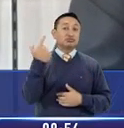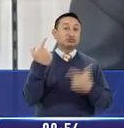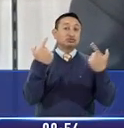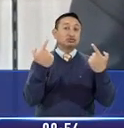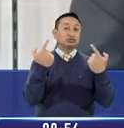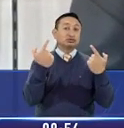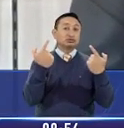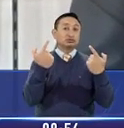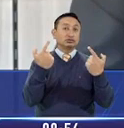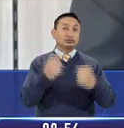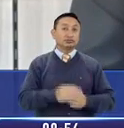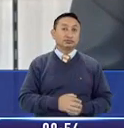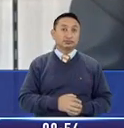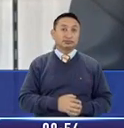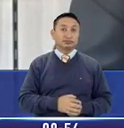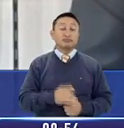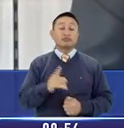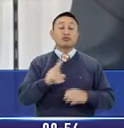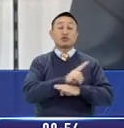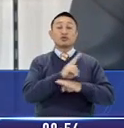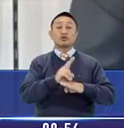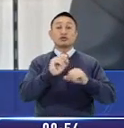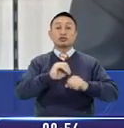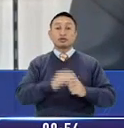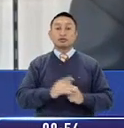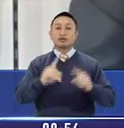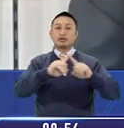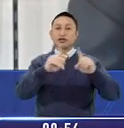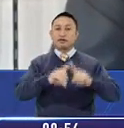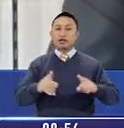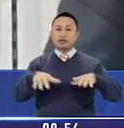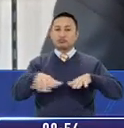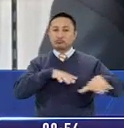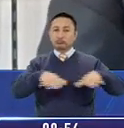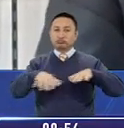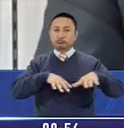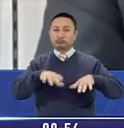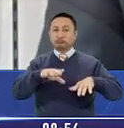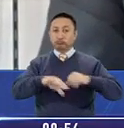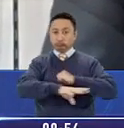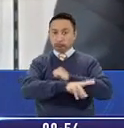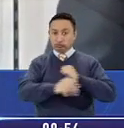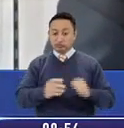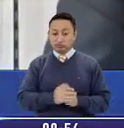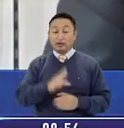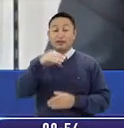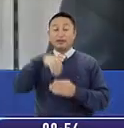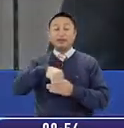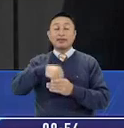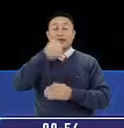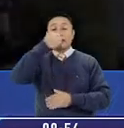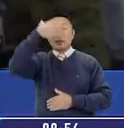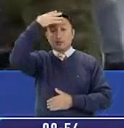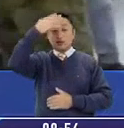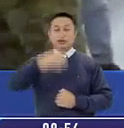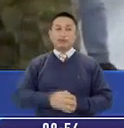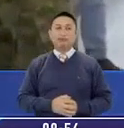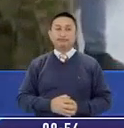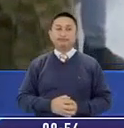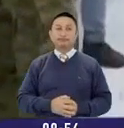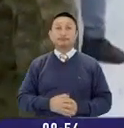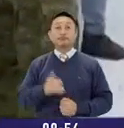que estarían utilizándose para diferentes actividades delictivas dentro de la subzona Santo Domingo. En una